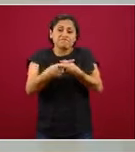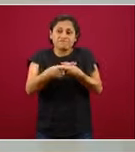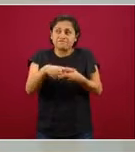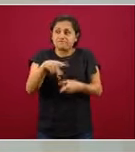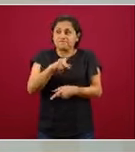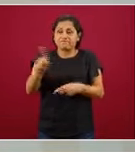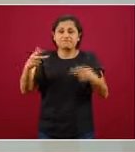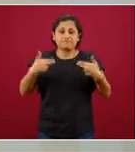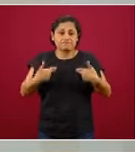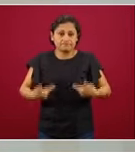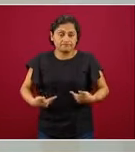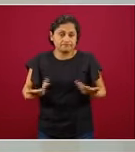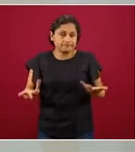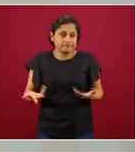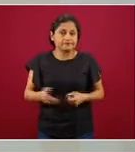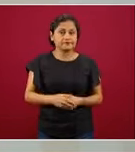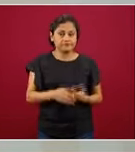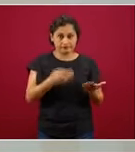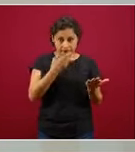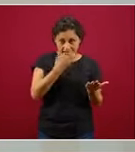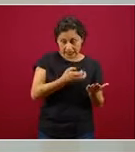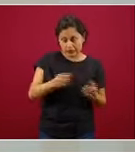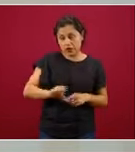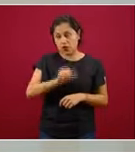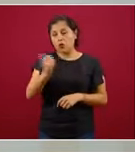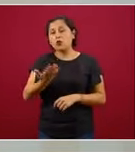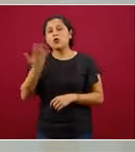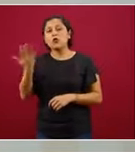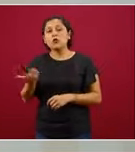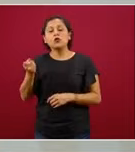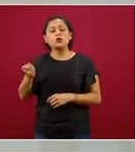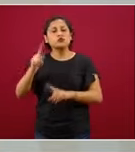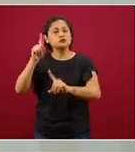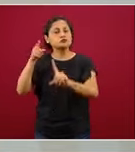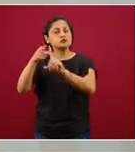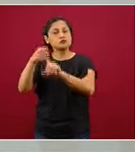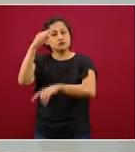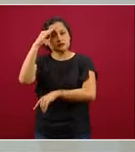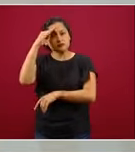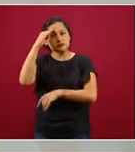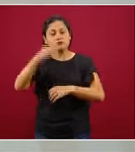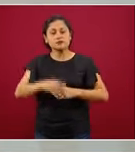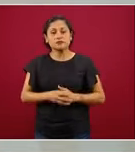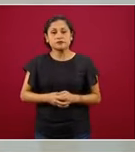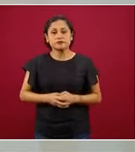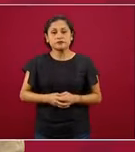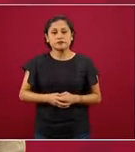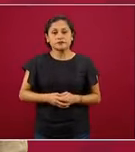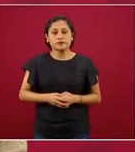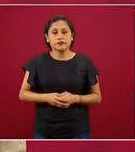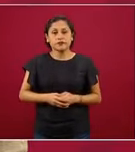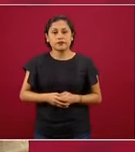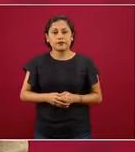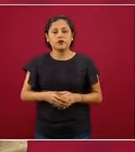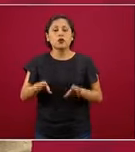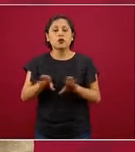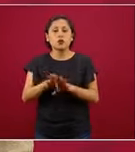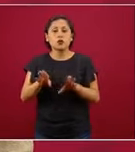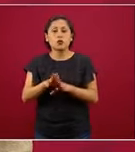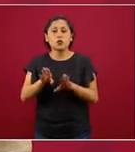lado, el enorme reto de cuidar la actividad social,